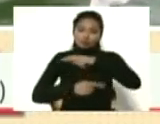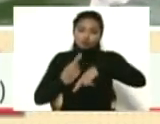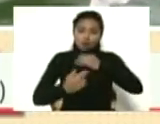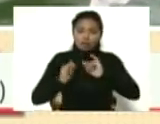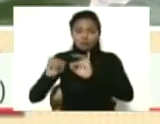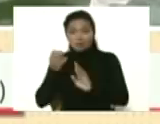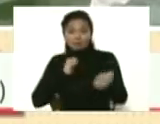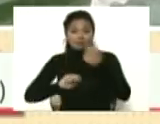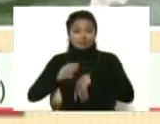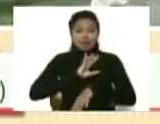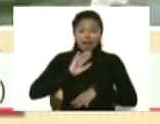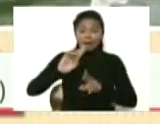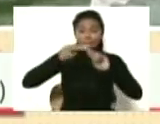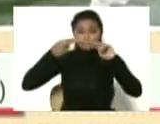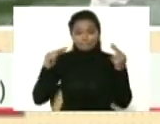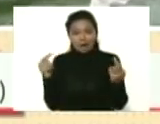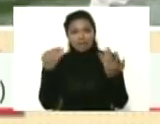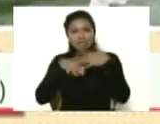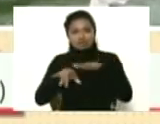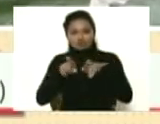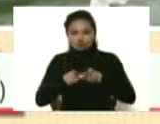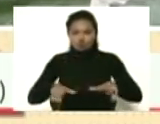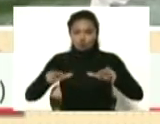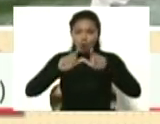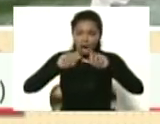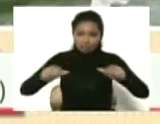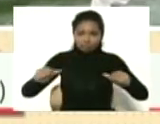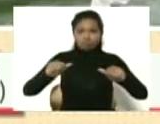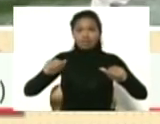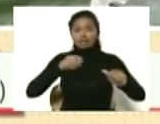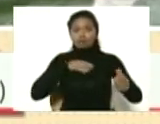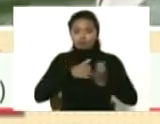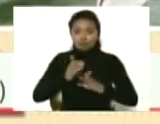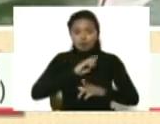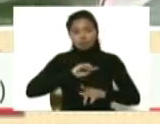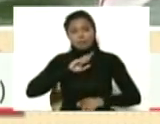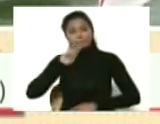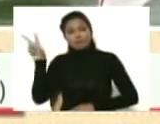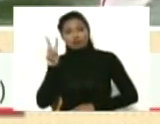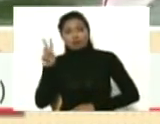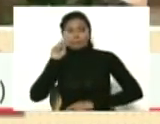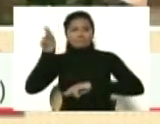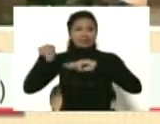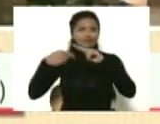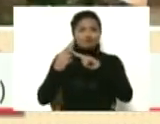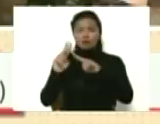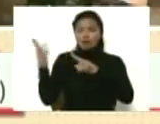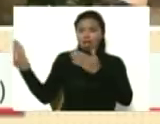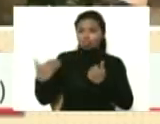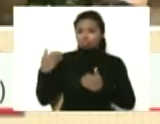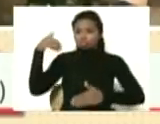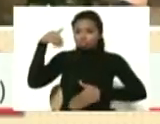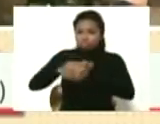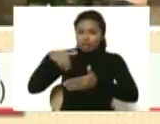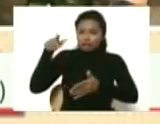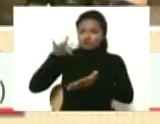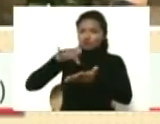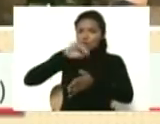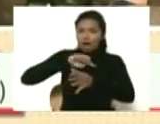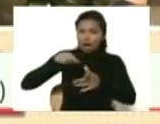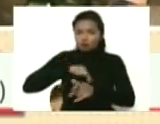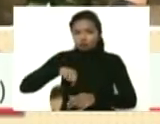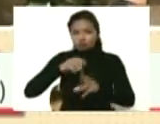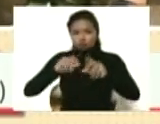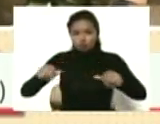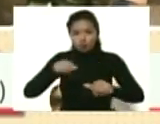Para defender la paz, la integridad territorial, la soberanía de Venezuela, para que jamás, nunca ningún imperio se atreva a tocar el sagrado